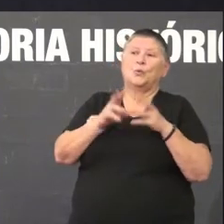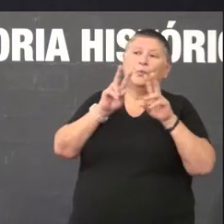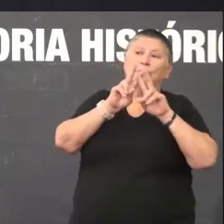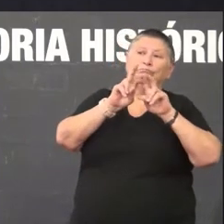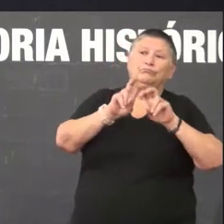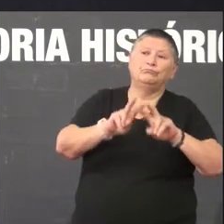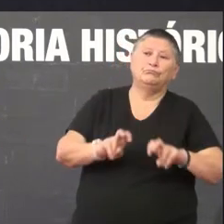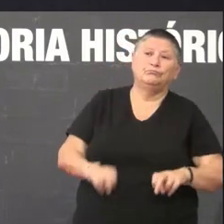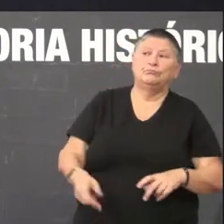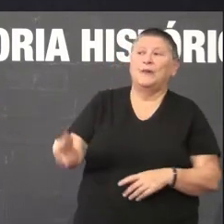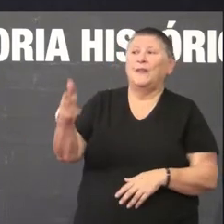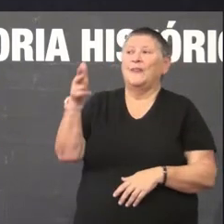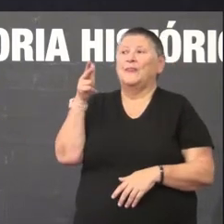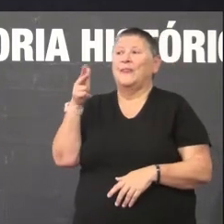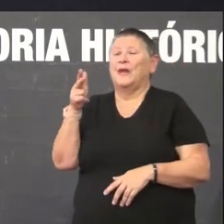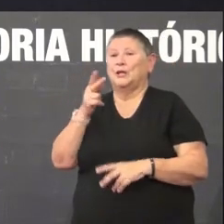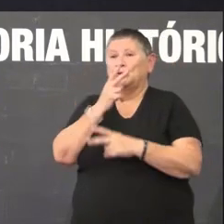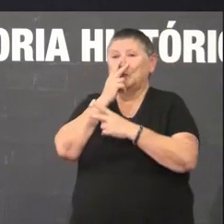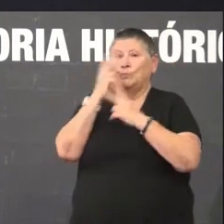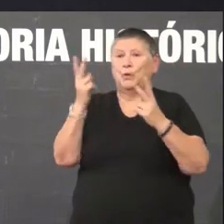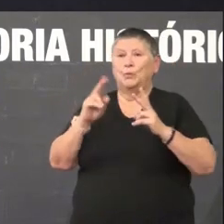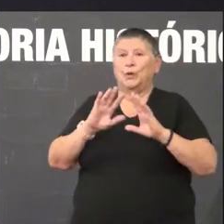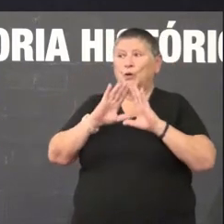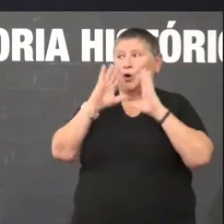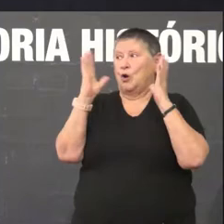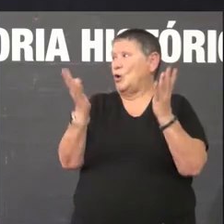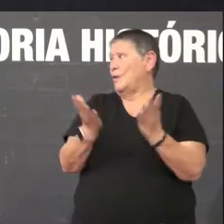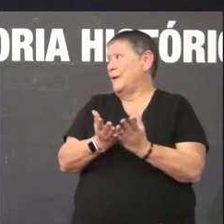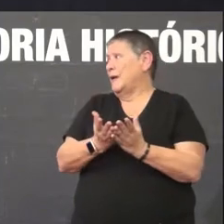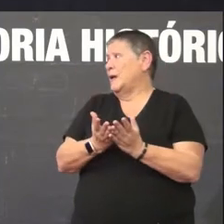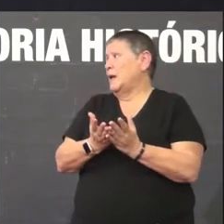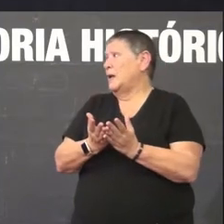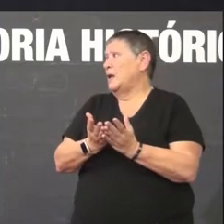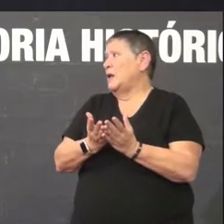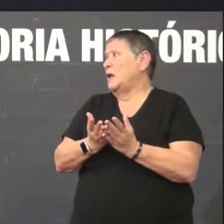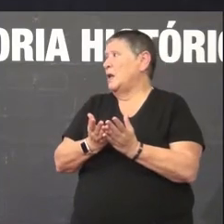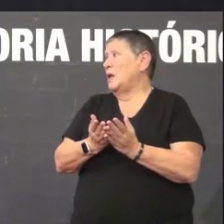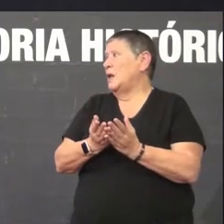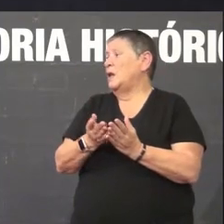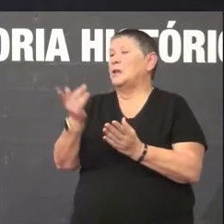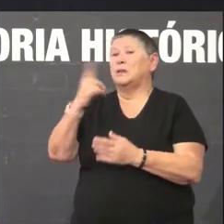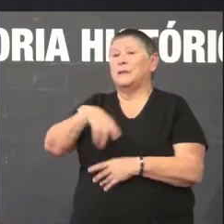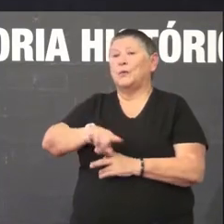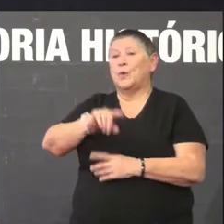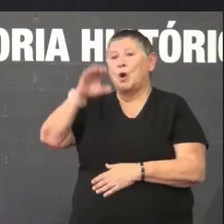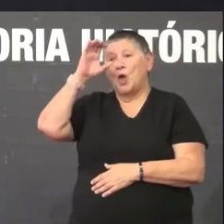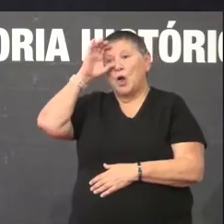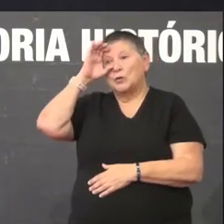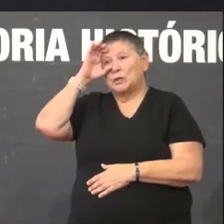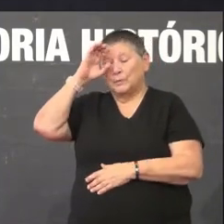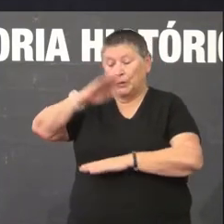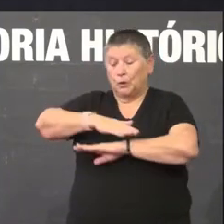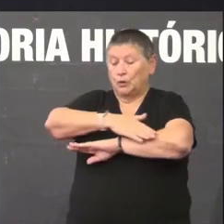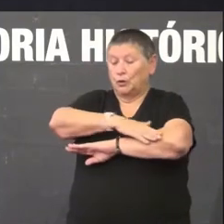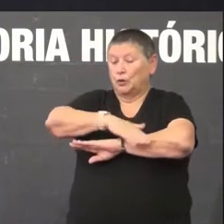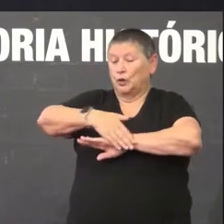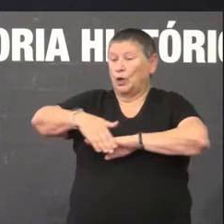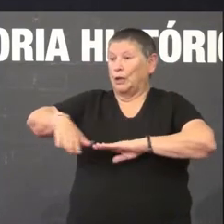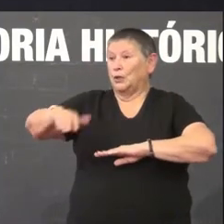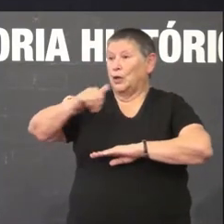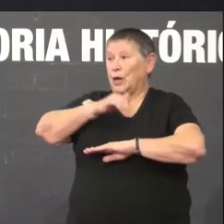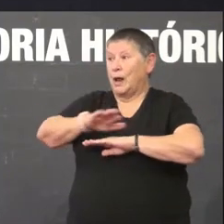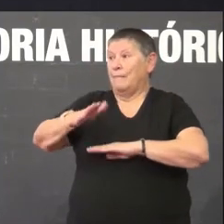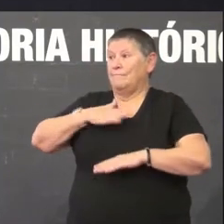investigación sobre dereito público global como observatorio do litoral